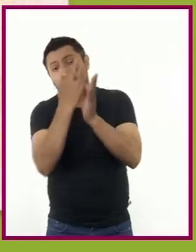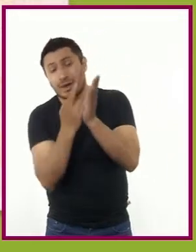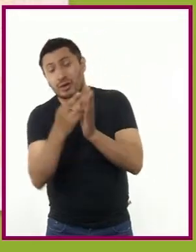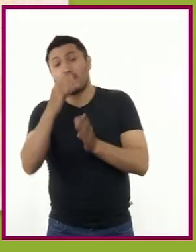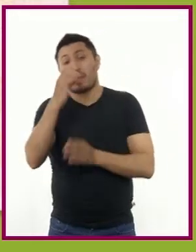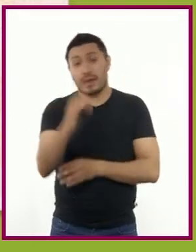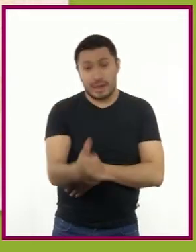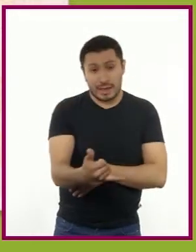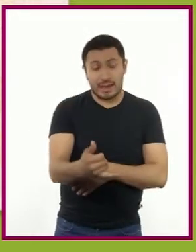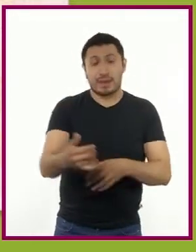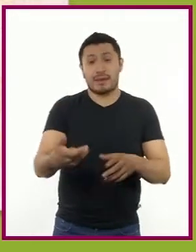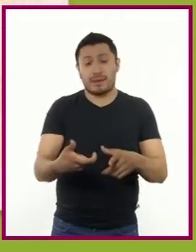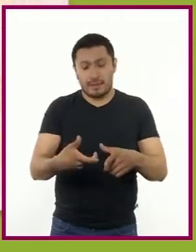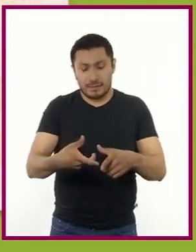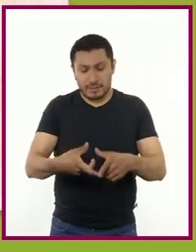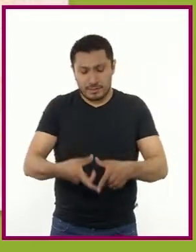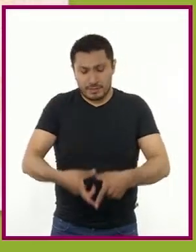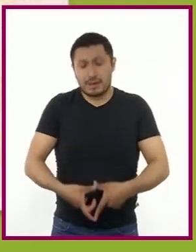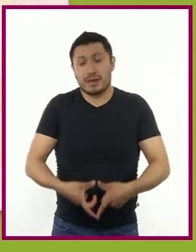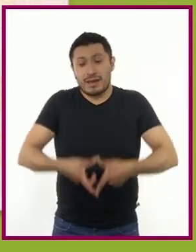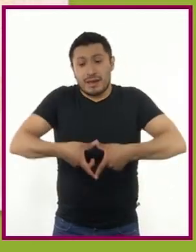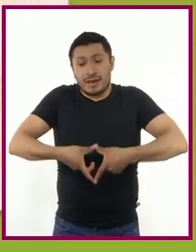Perfecto.